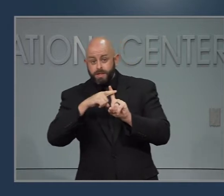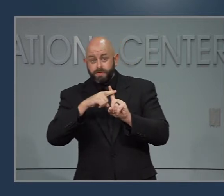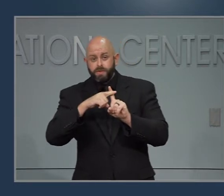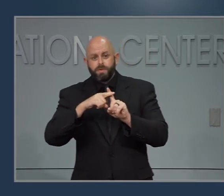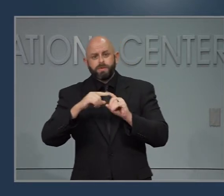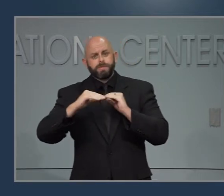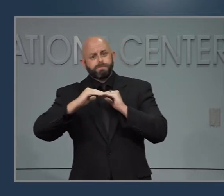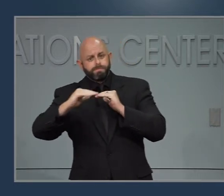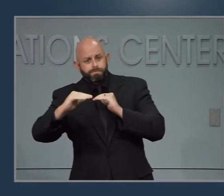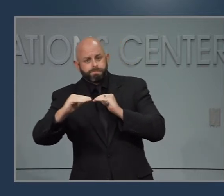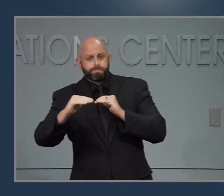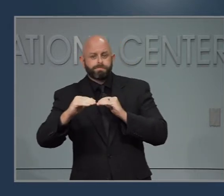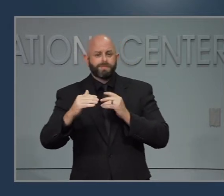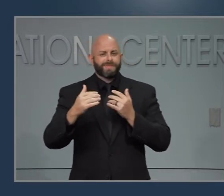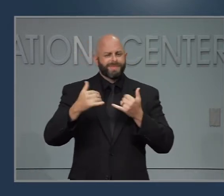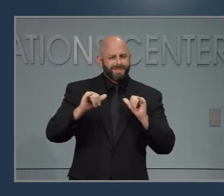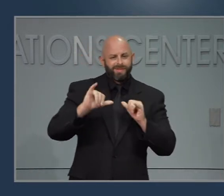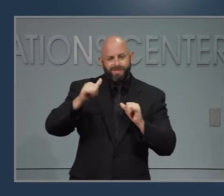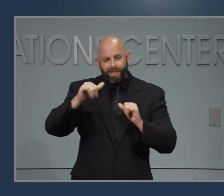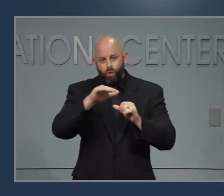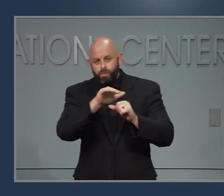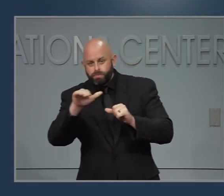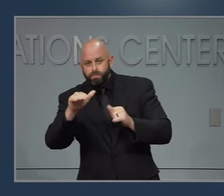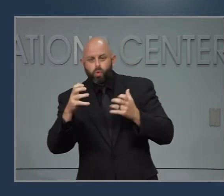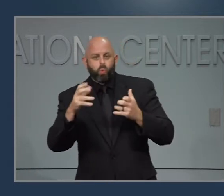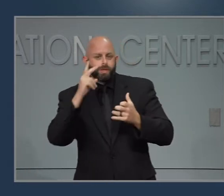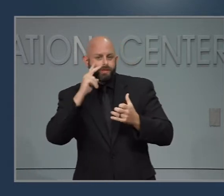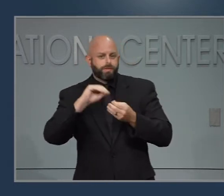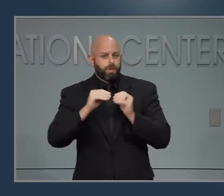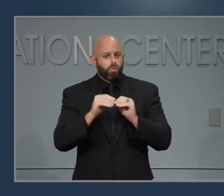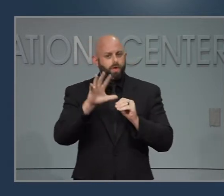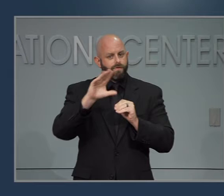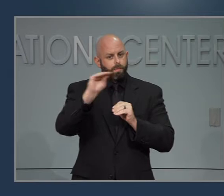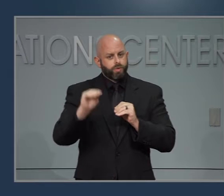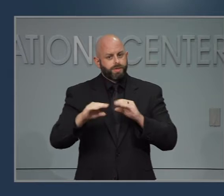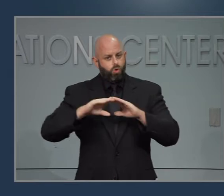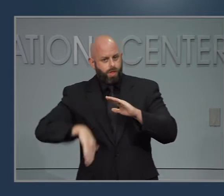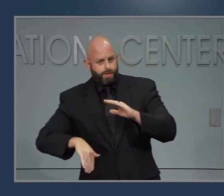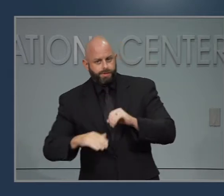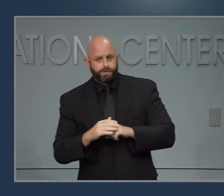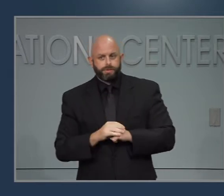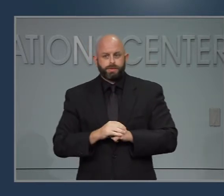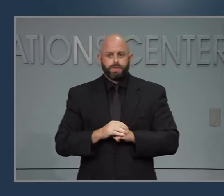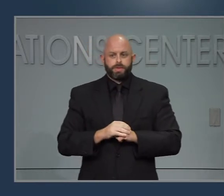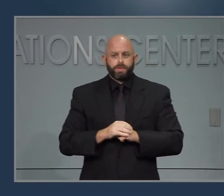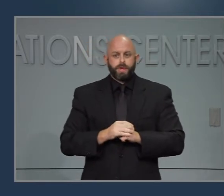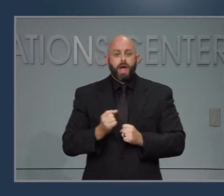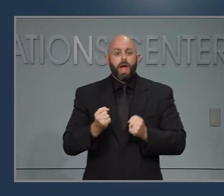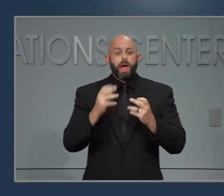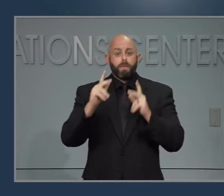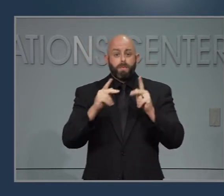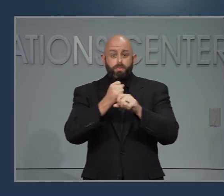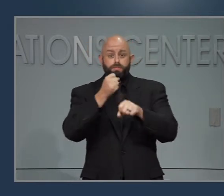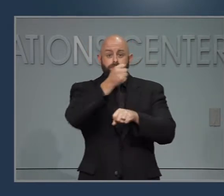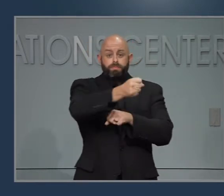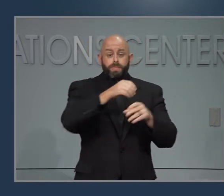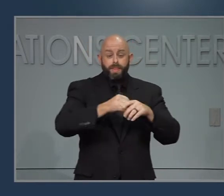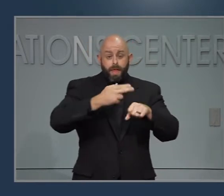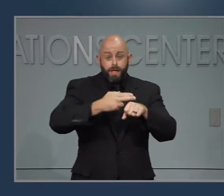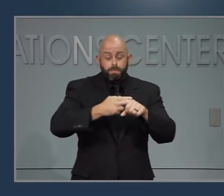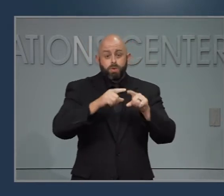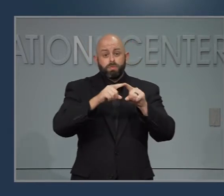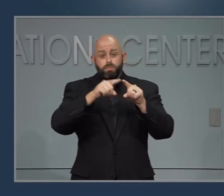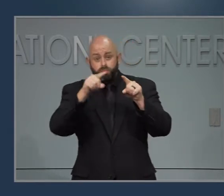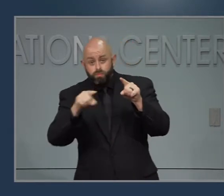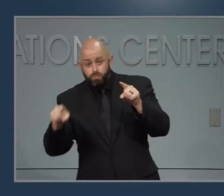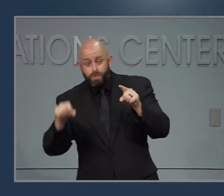está positivo, está estable, pero le damos la línea amarilla. Nos gustaría que estuviera en menos de 5%